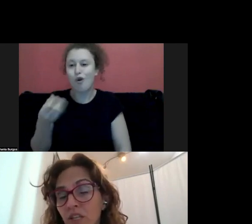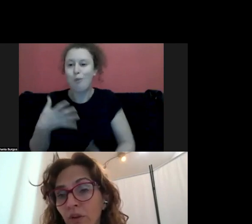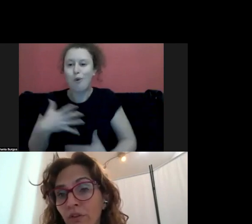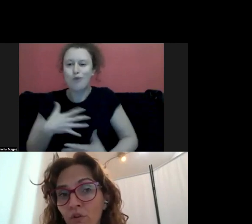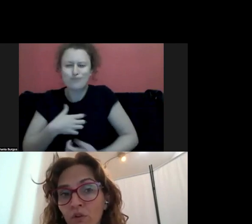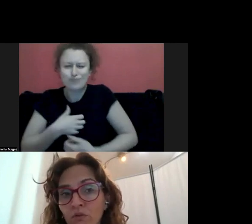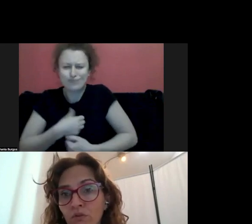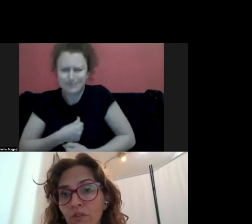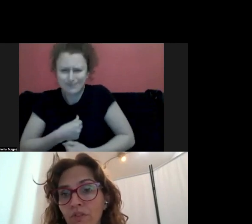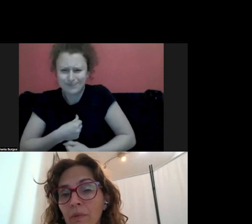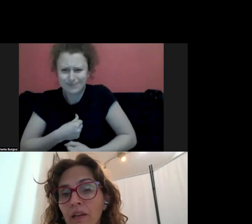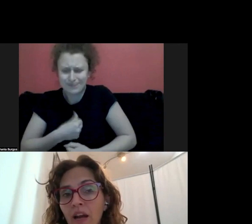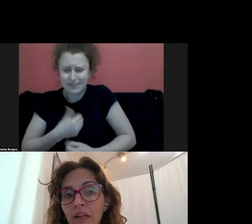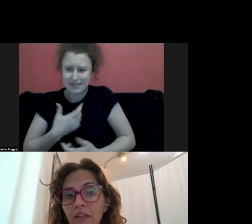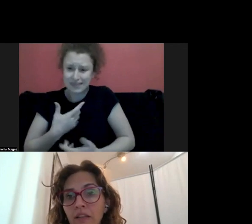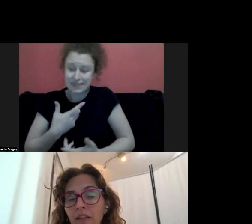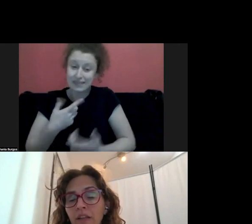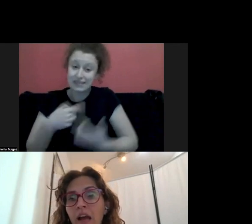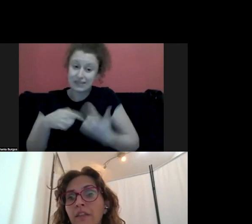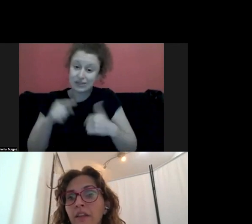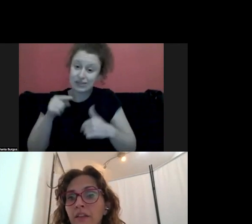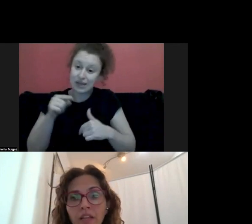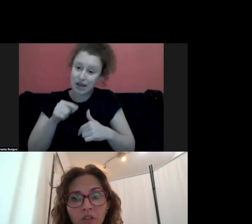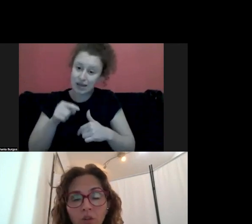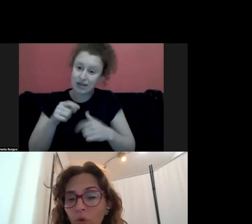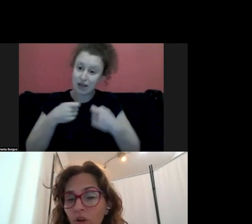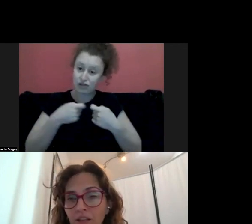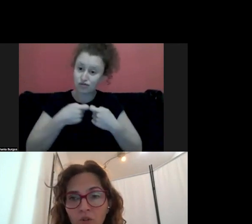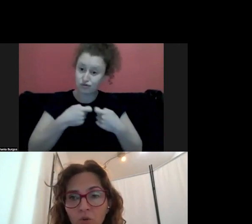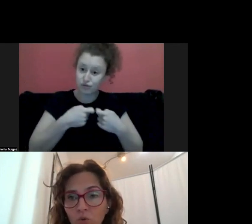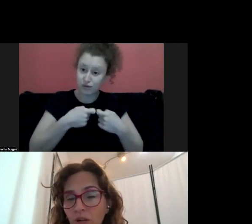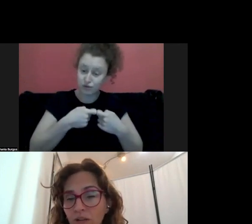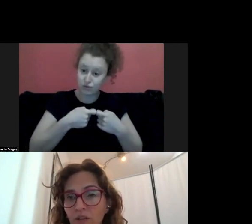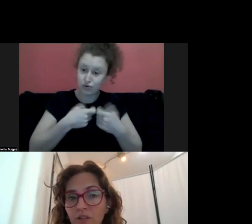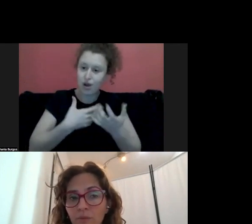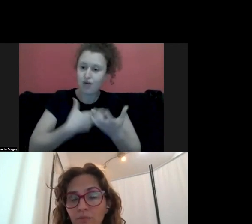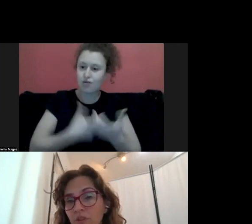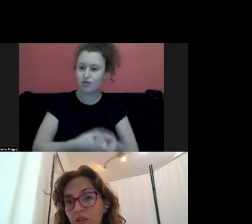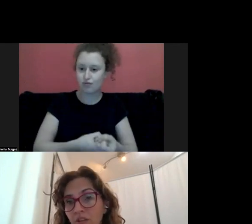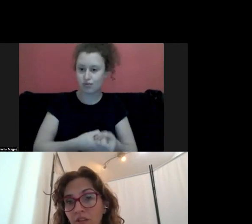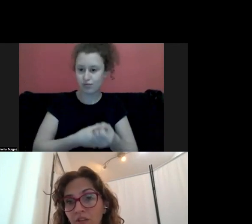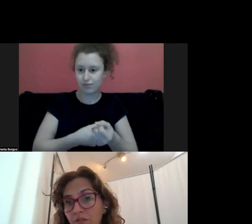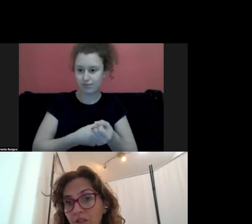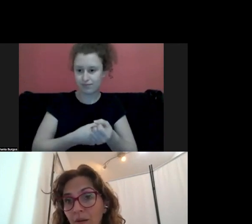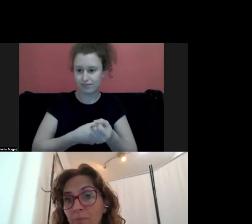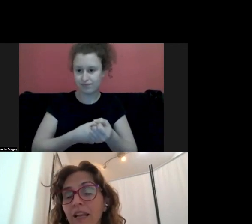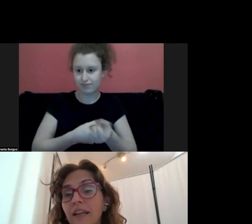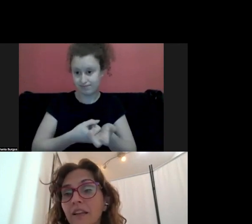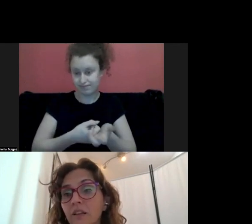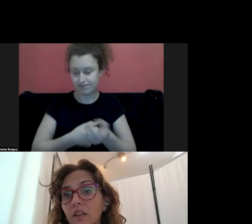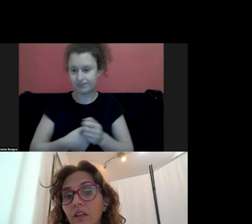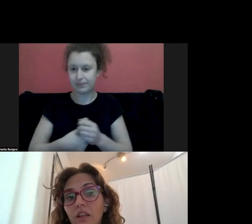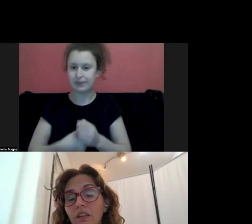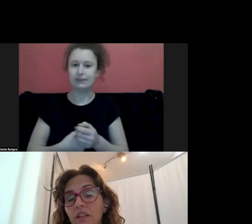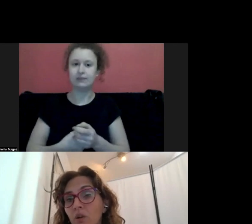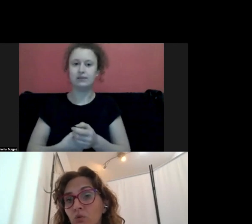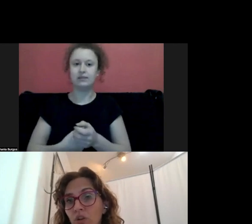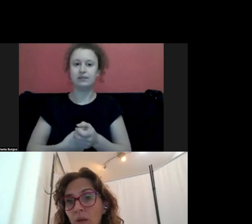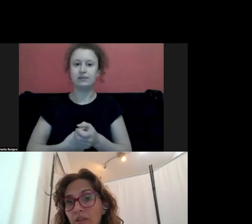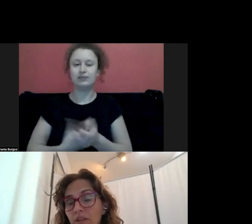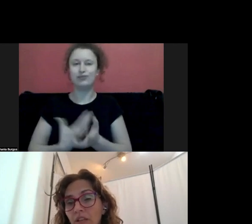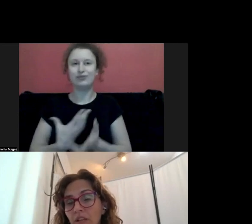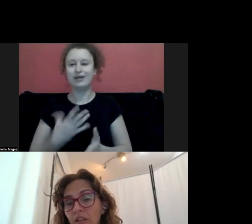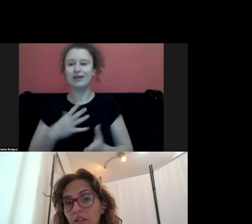Es una situación familiar que hace que todas las estructuras se tambaleen, ya